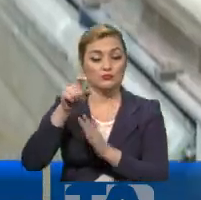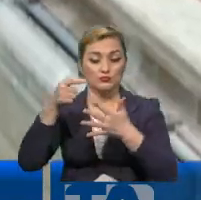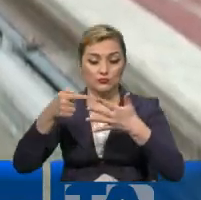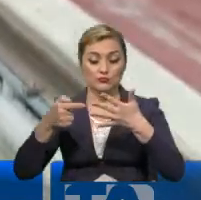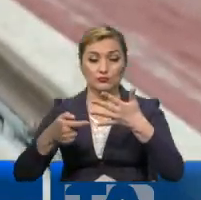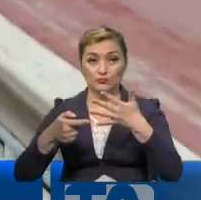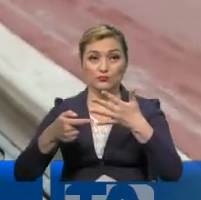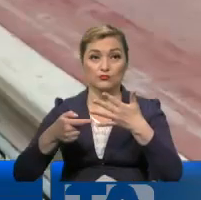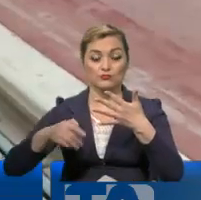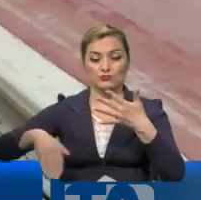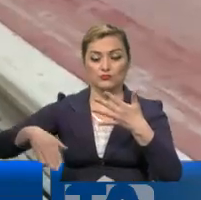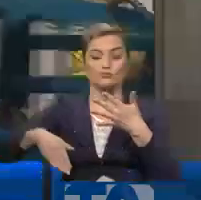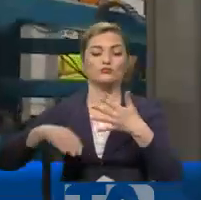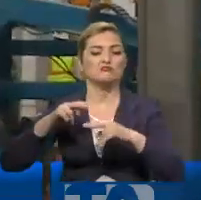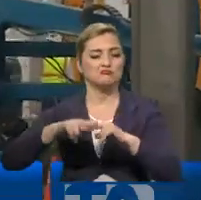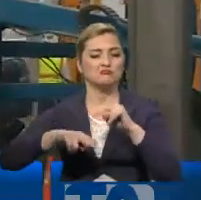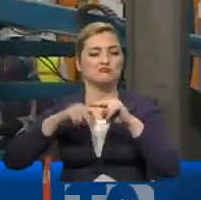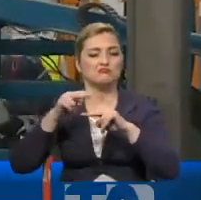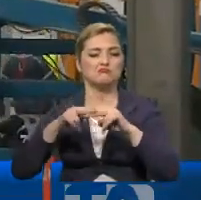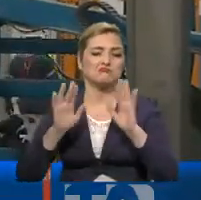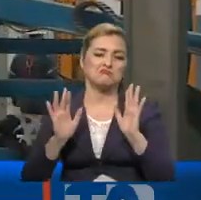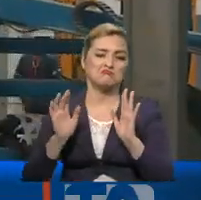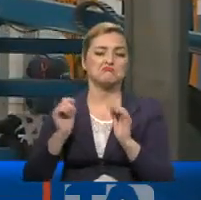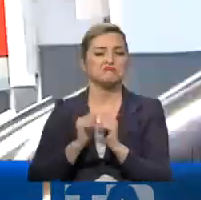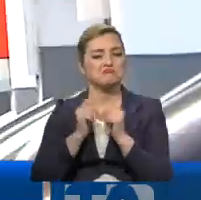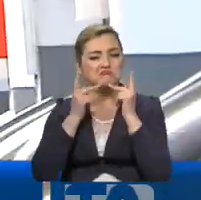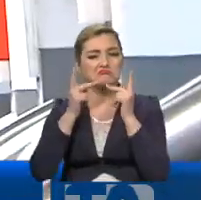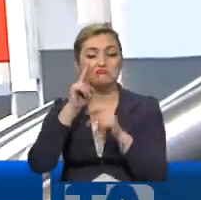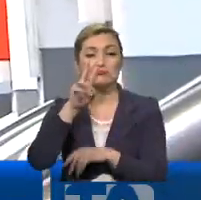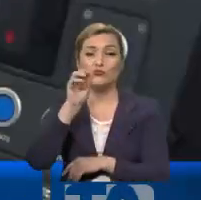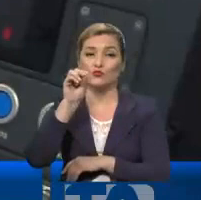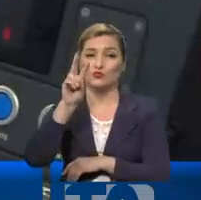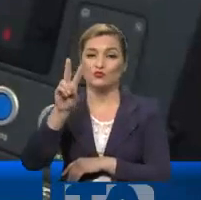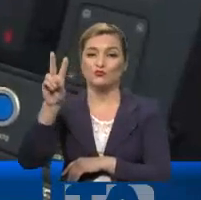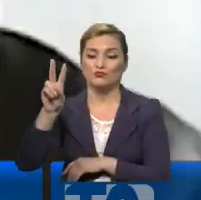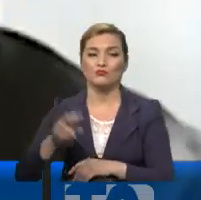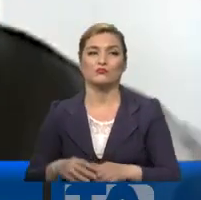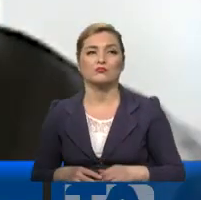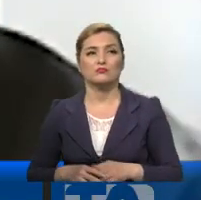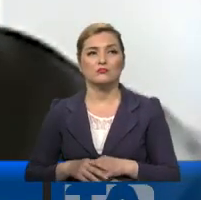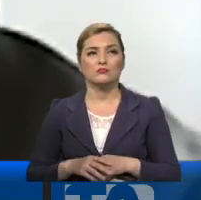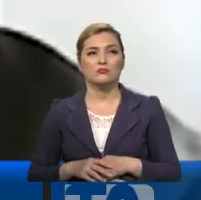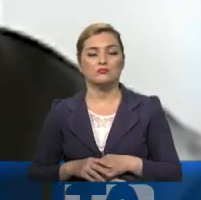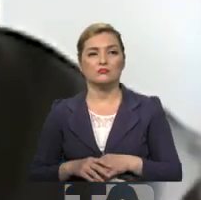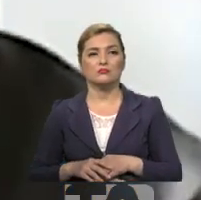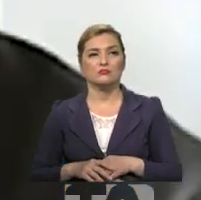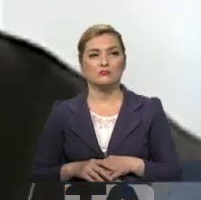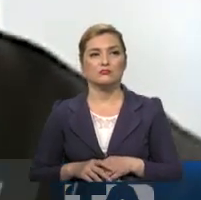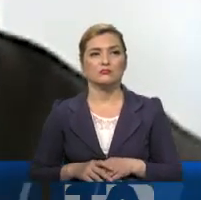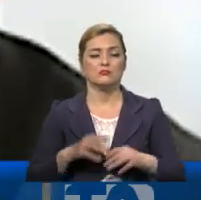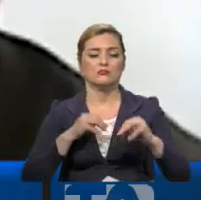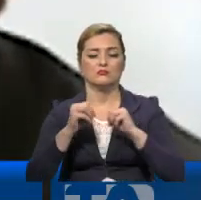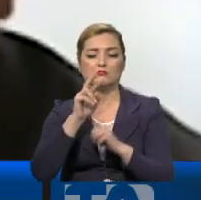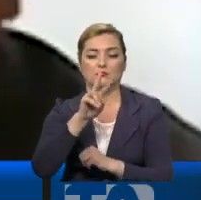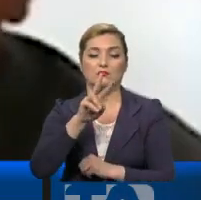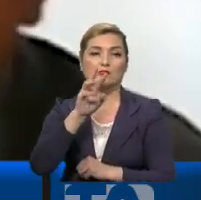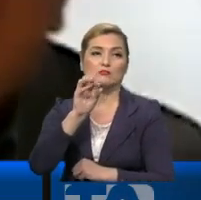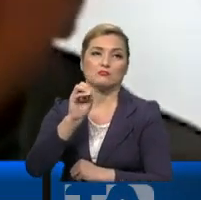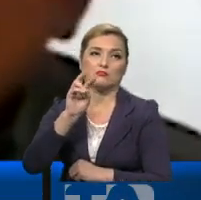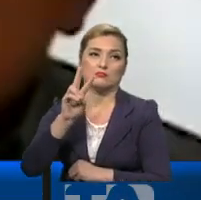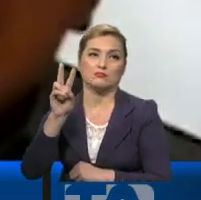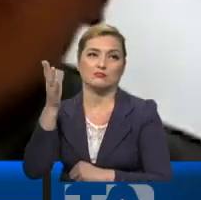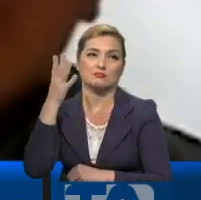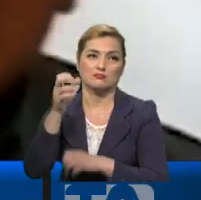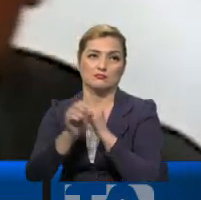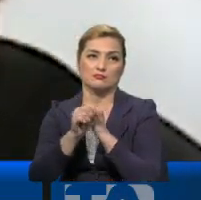y retrasos, la obra podría estar lista para el público en 2022. Lo más probable es que tengamos metro en el 2022. Lo dije